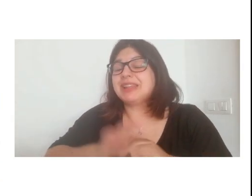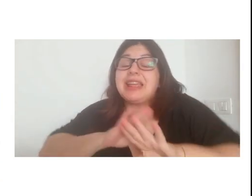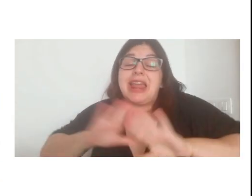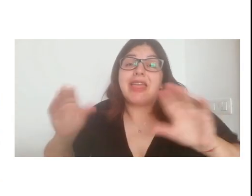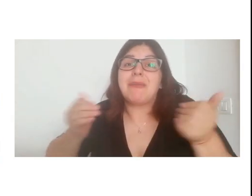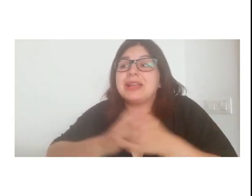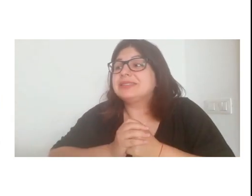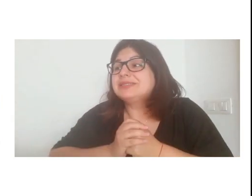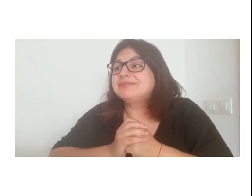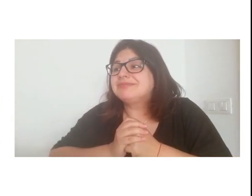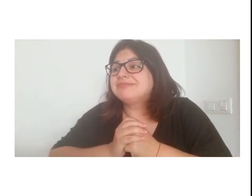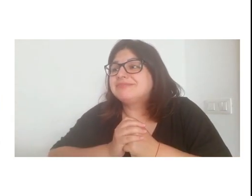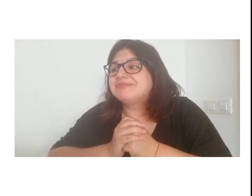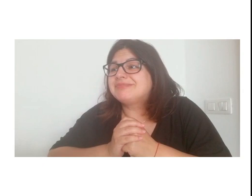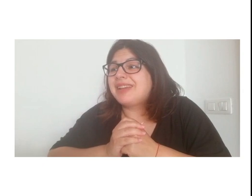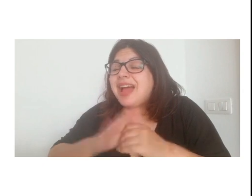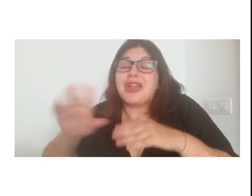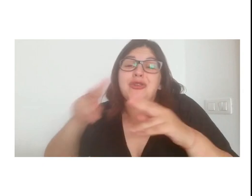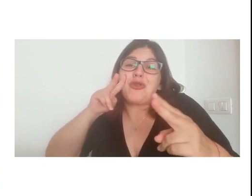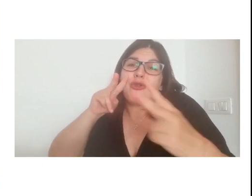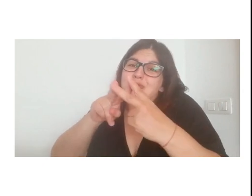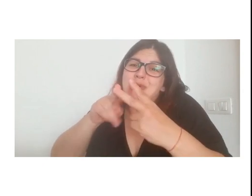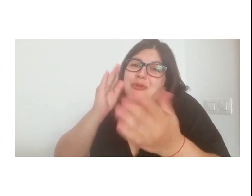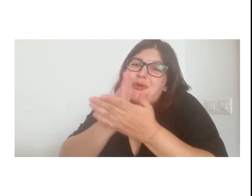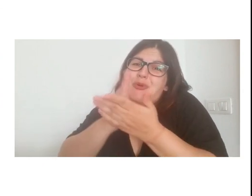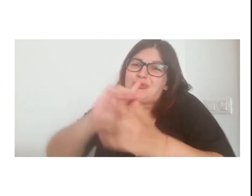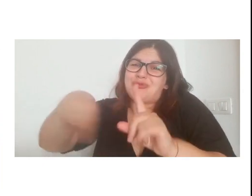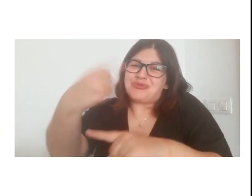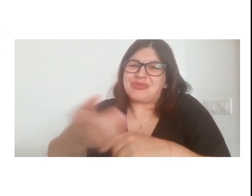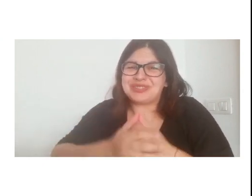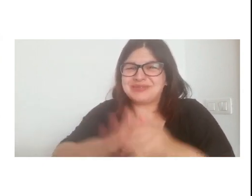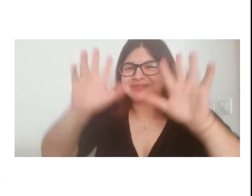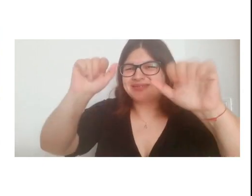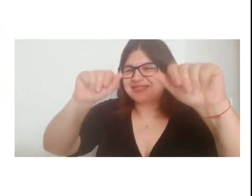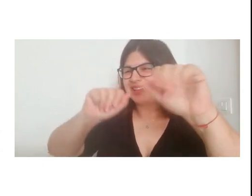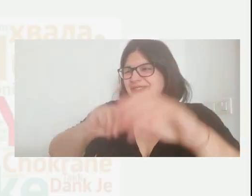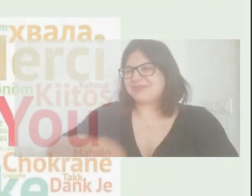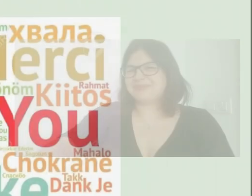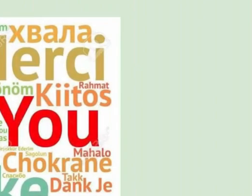Daos a benvida. Sí, ata o... Ata o curso que ven. Chao.